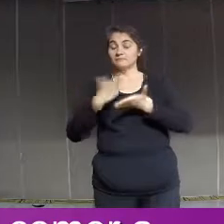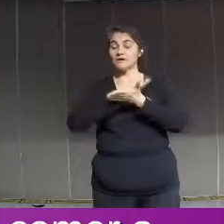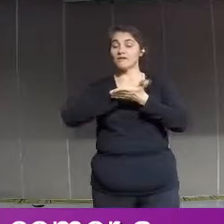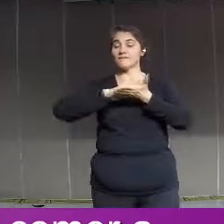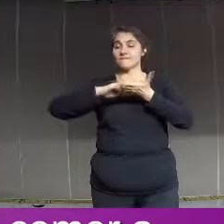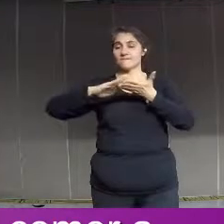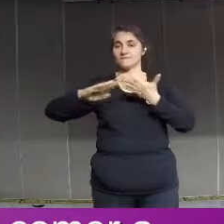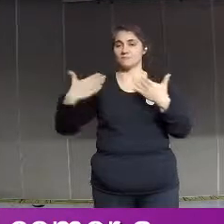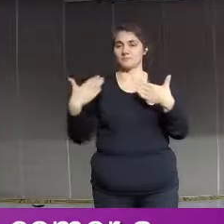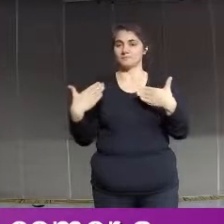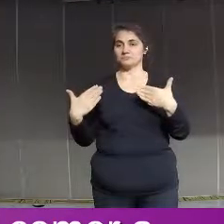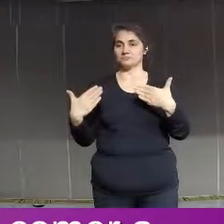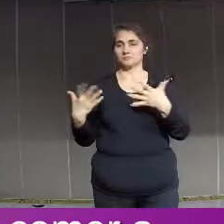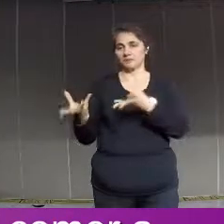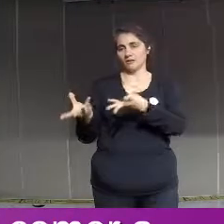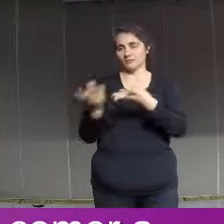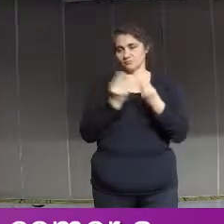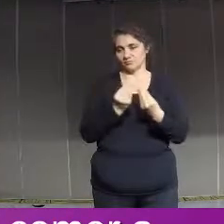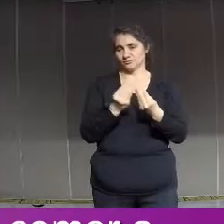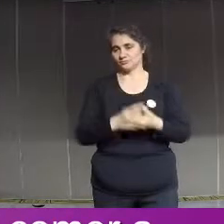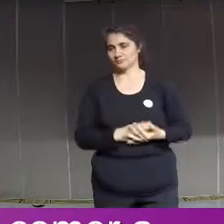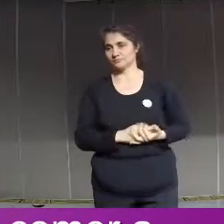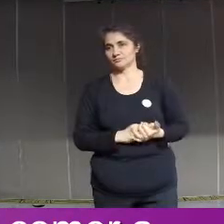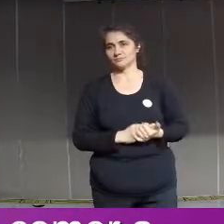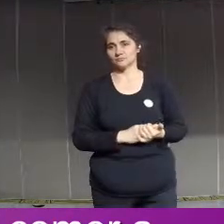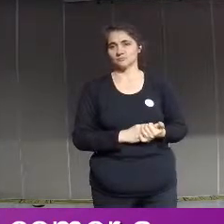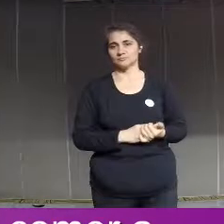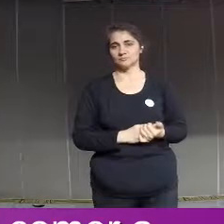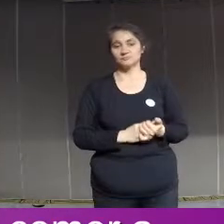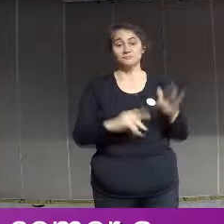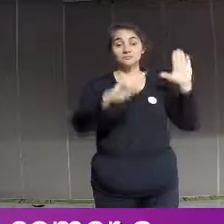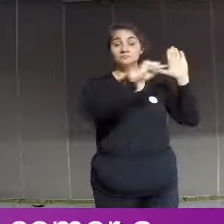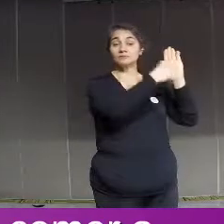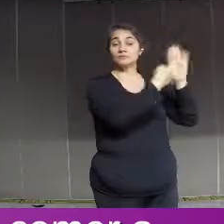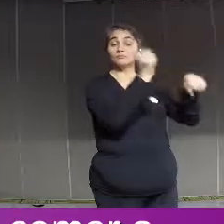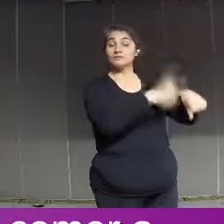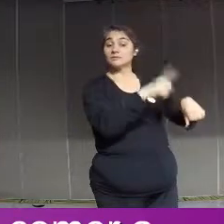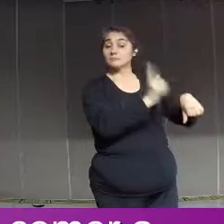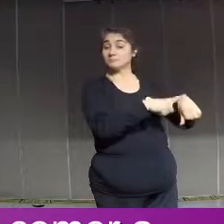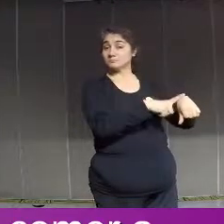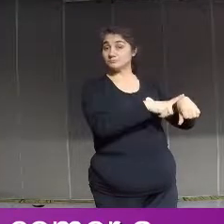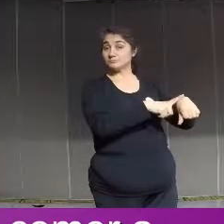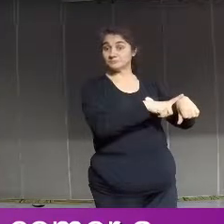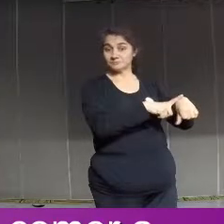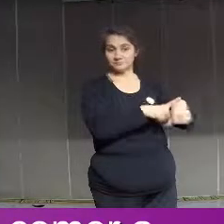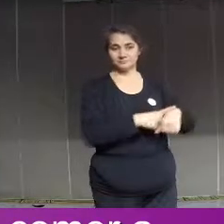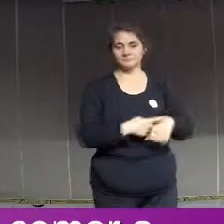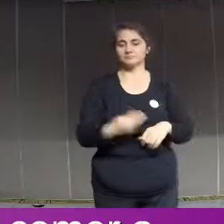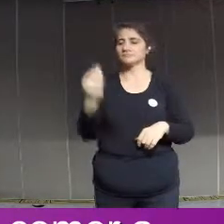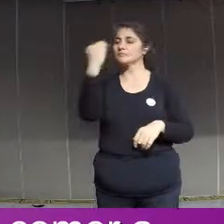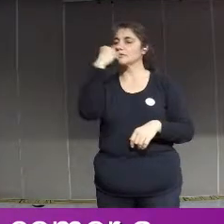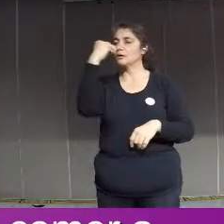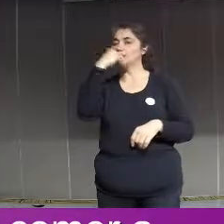muchas veces ayuda, ¿sí? El tiempo de ingesta, bueno, el trago seco, que ya lo explicamos, el tiempo